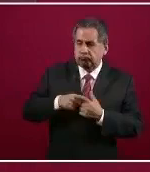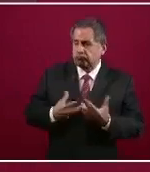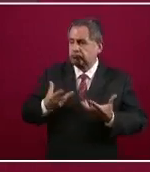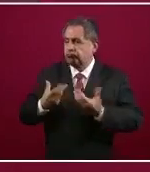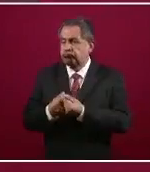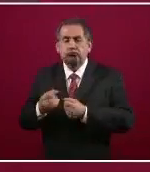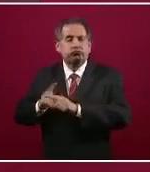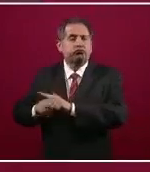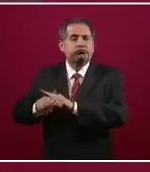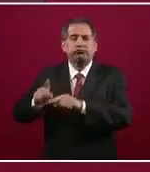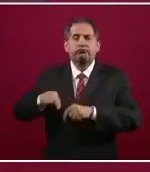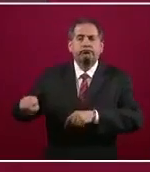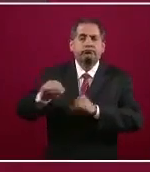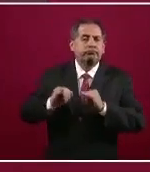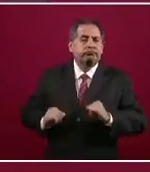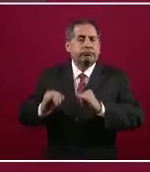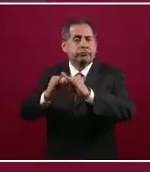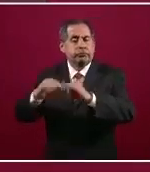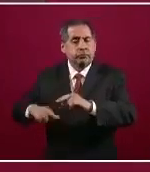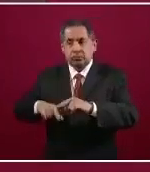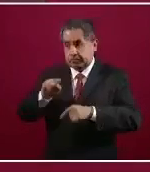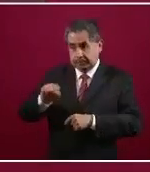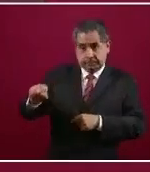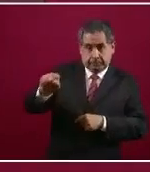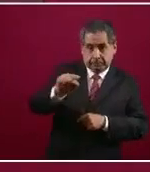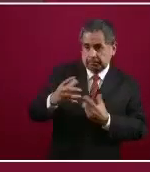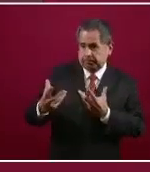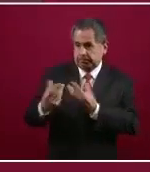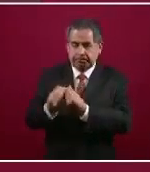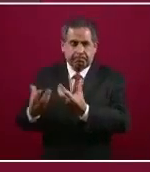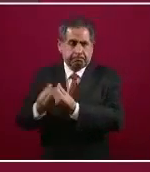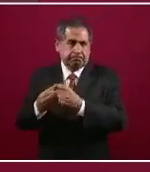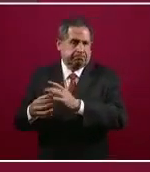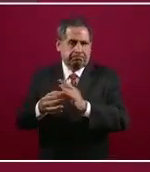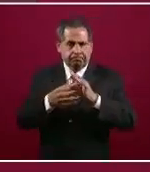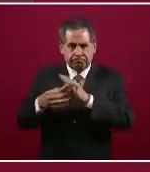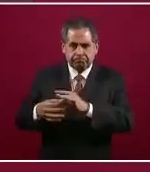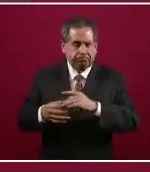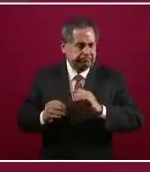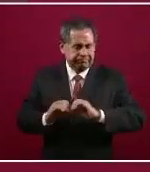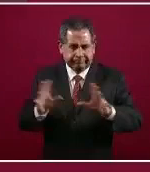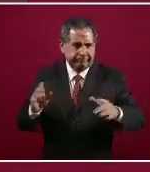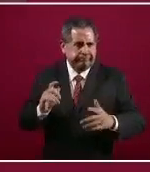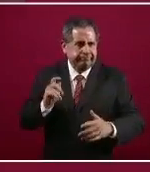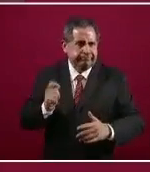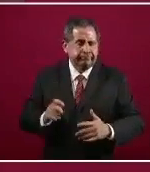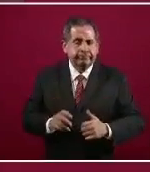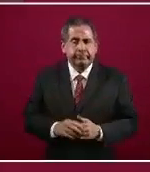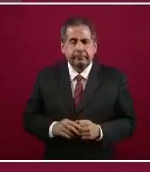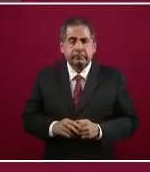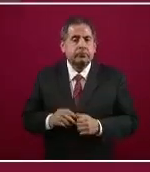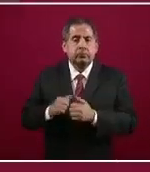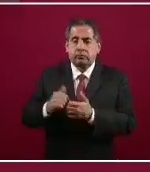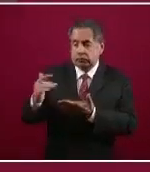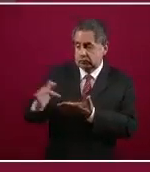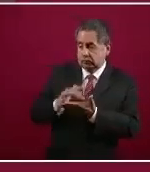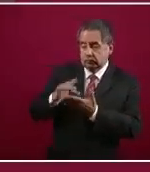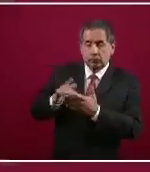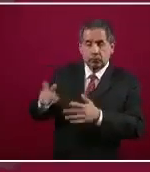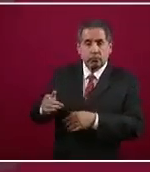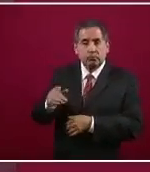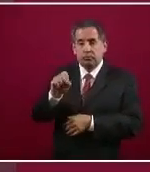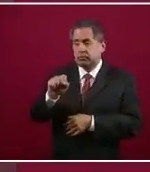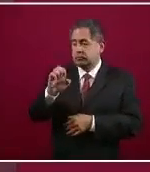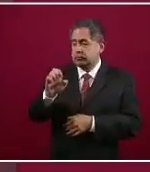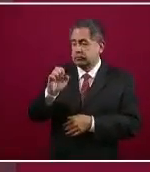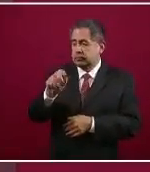todas las dependencias del gobierno, desde luego contando con el apoyo de la Secretaría de la